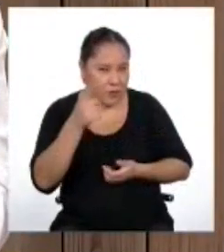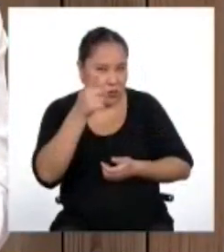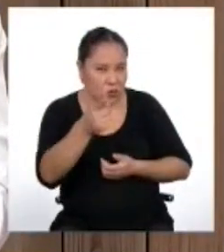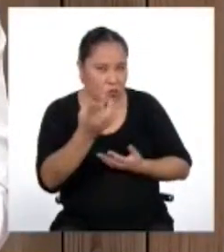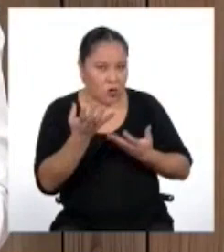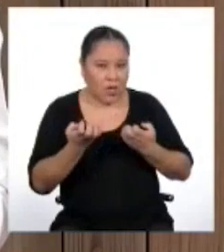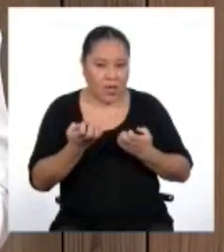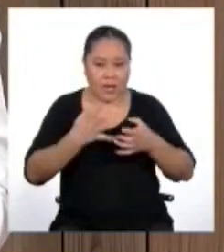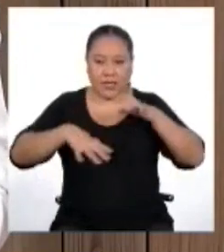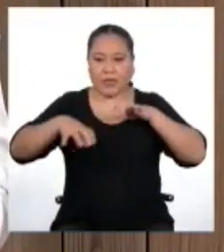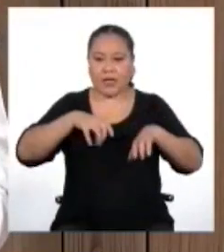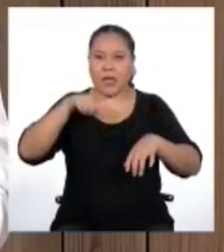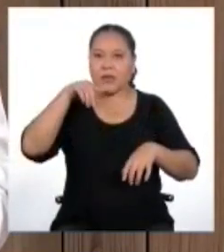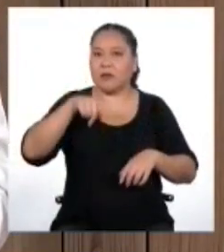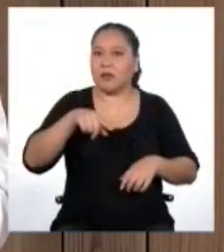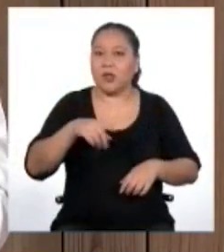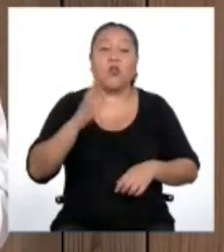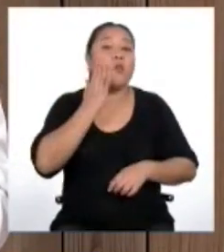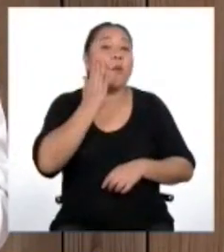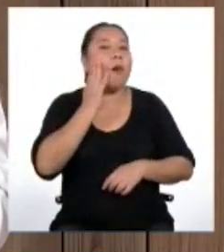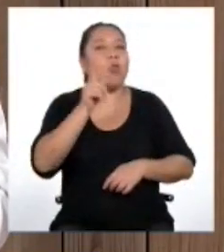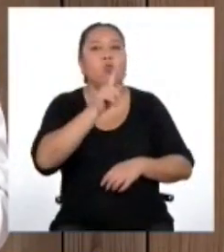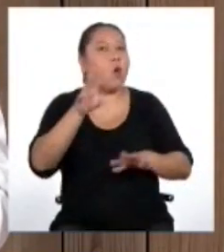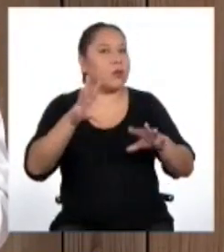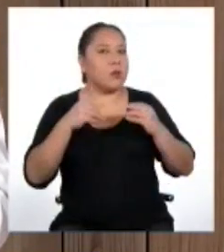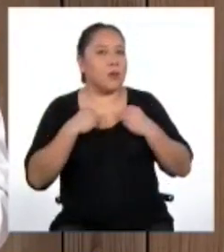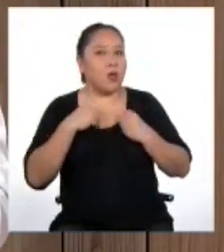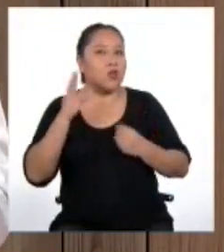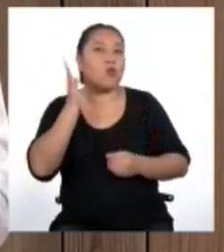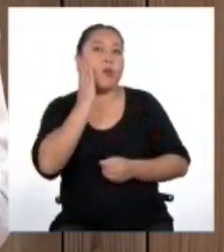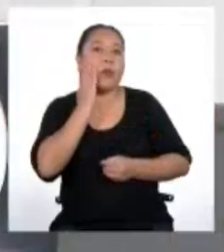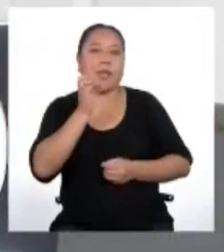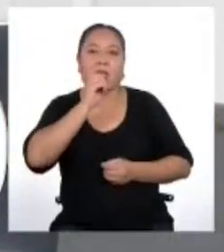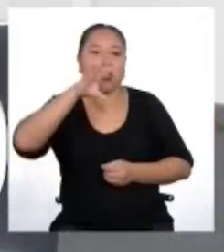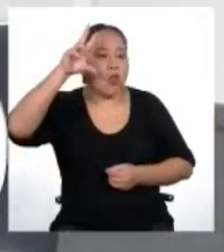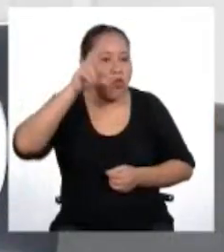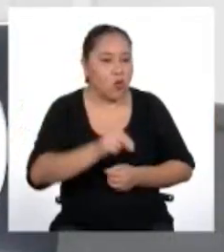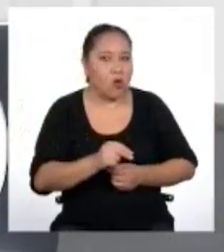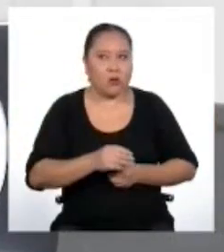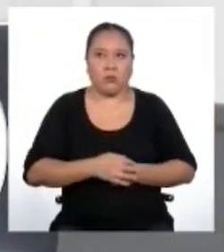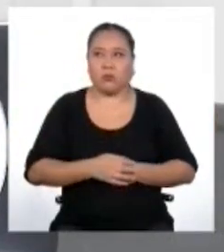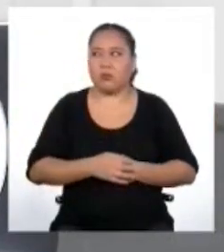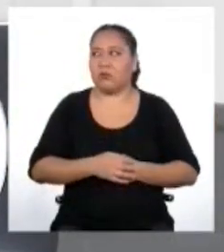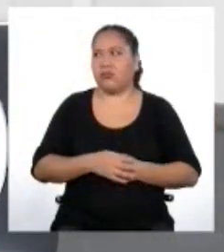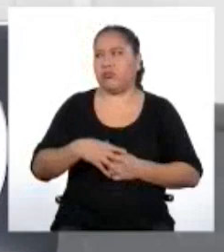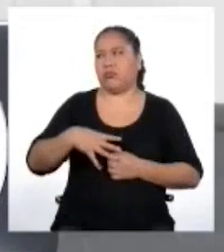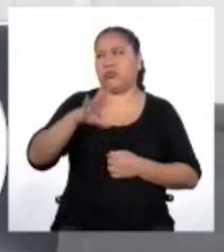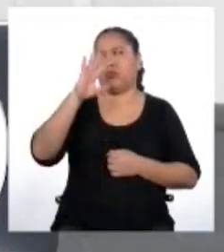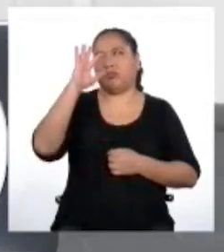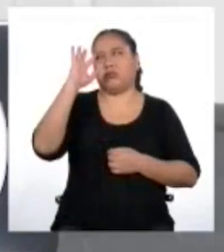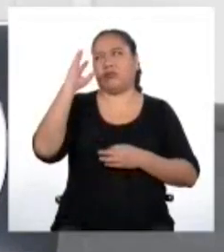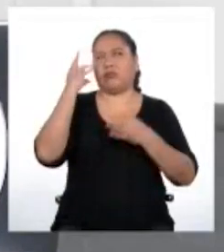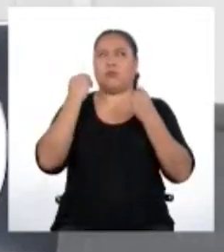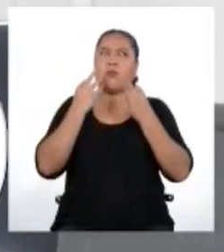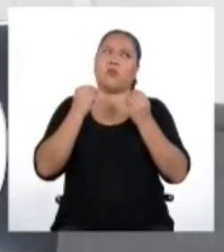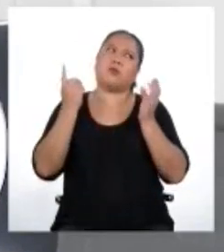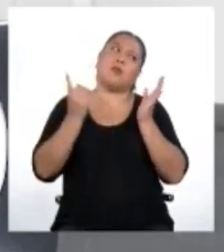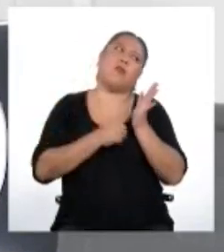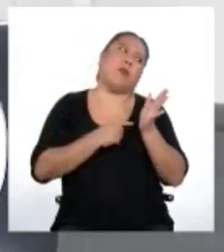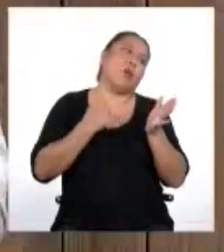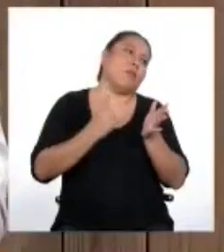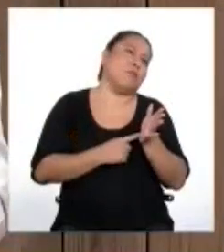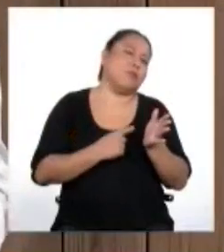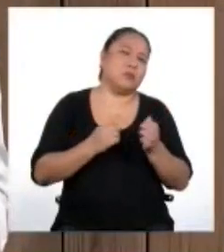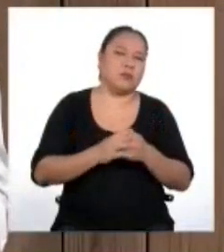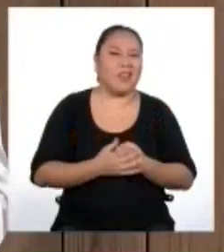querido hacer algo y tu mamá no ha querido, o te ha dicho que no. Uf, no tiene idea cuántas